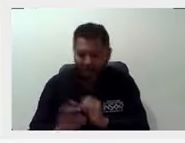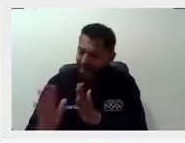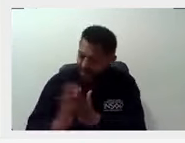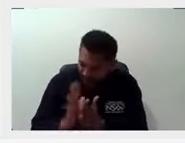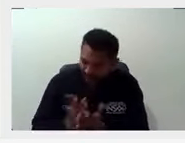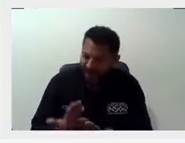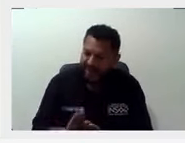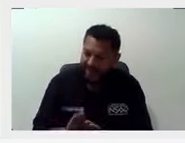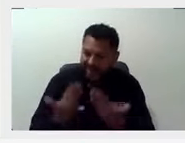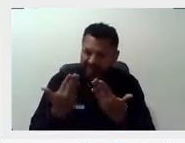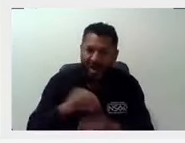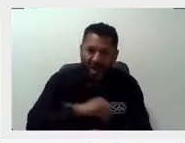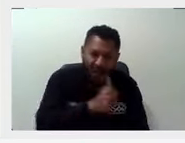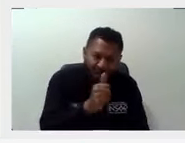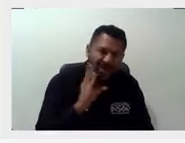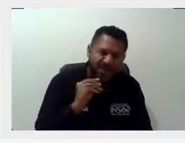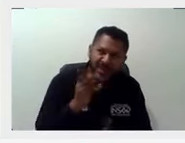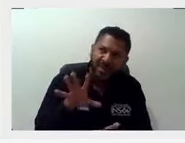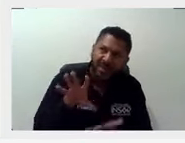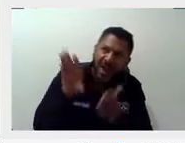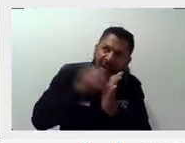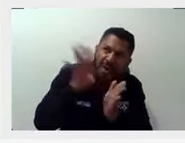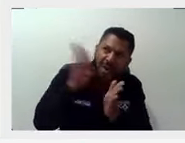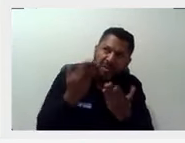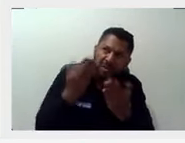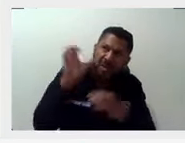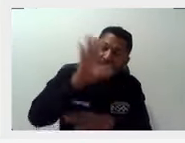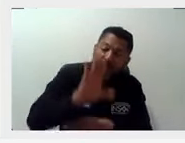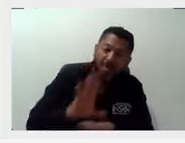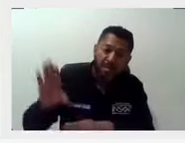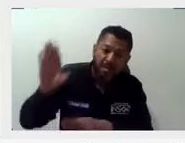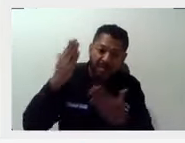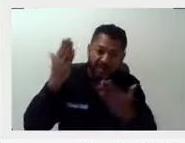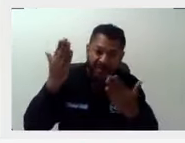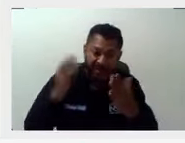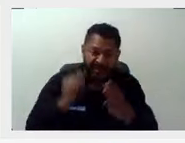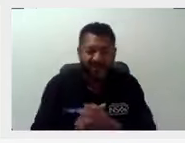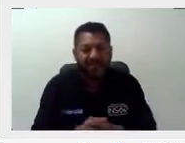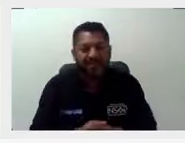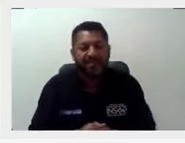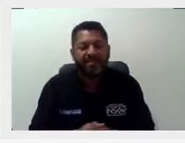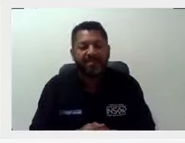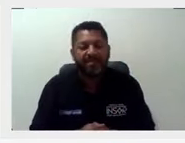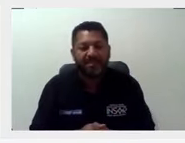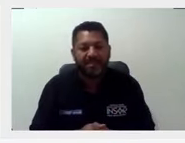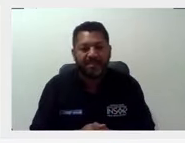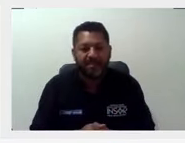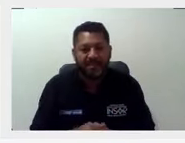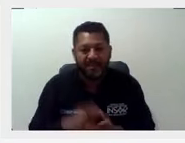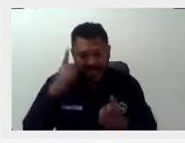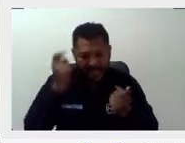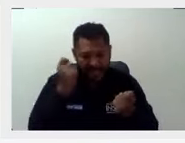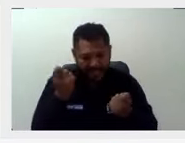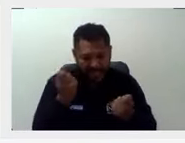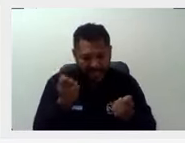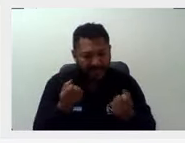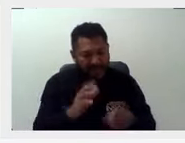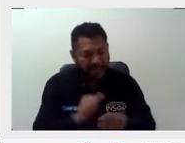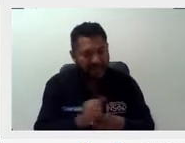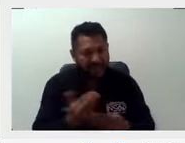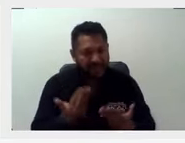a servirle a otra familia en el país que esté pasando por una situación similar y que esa estrategia le pueda ser muy práctica.